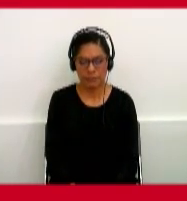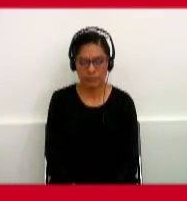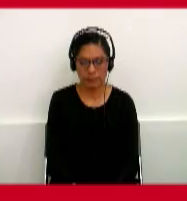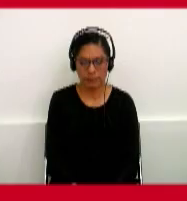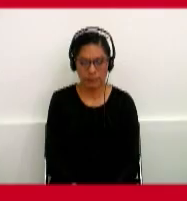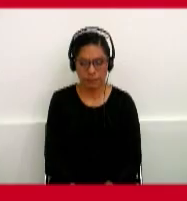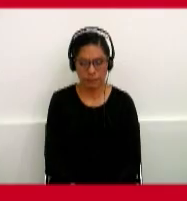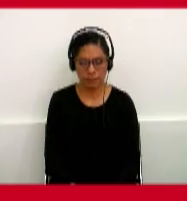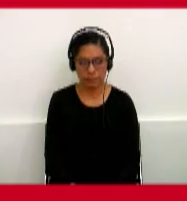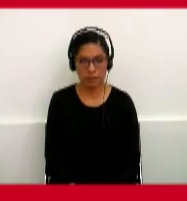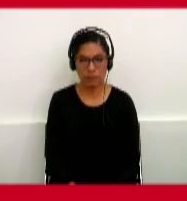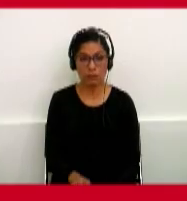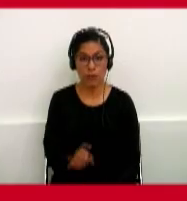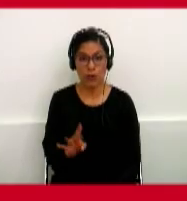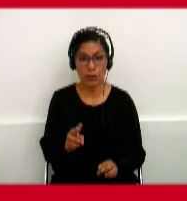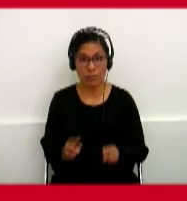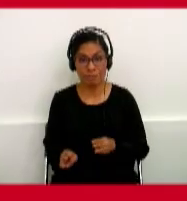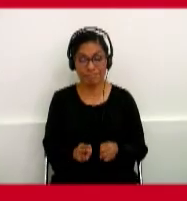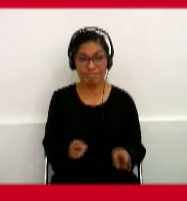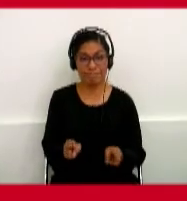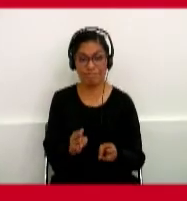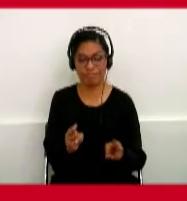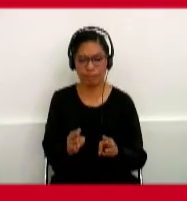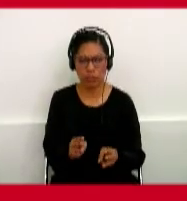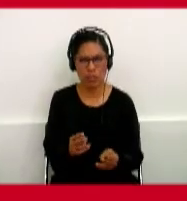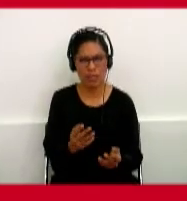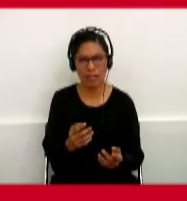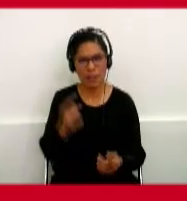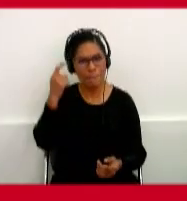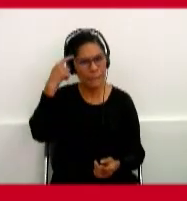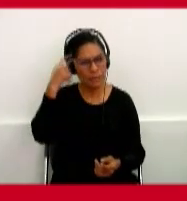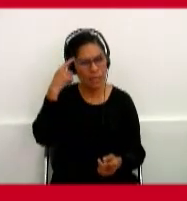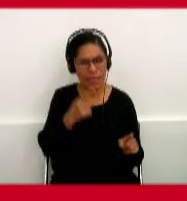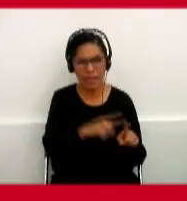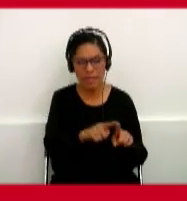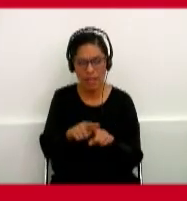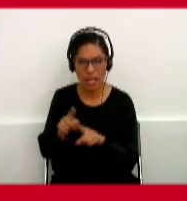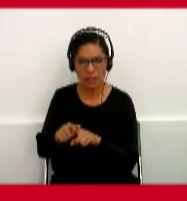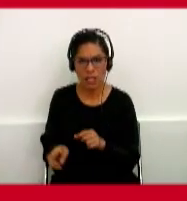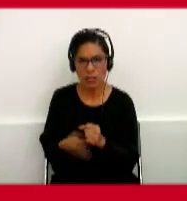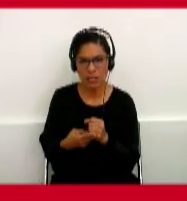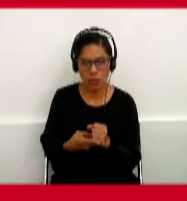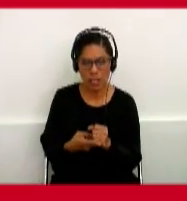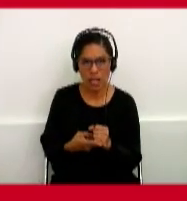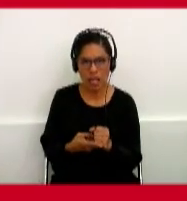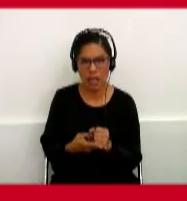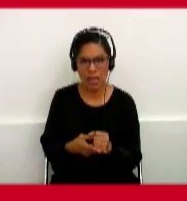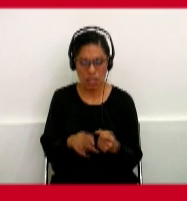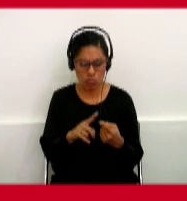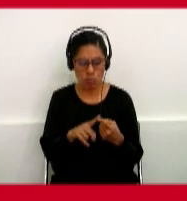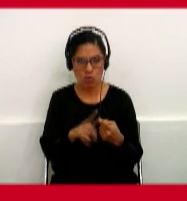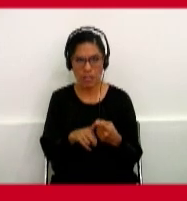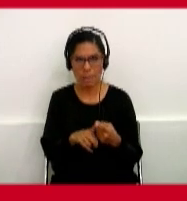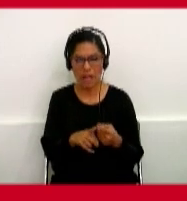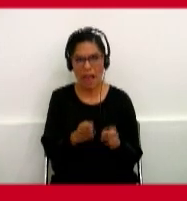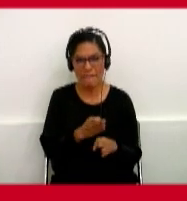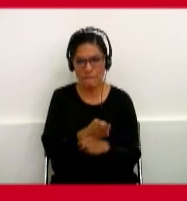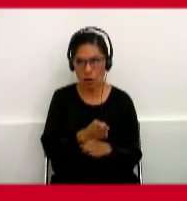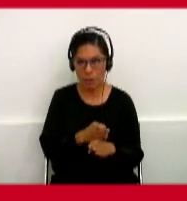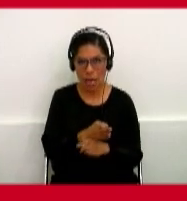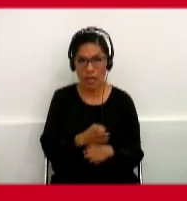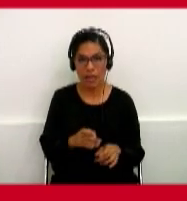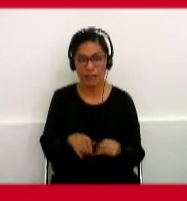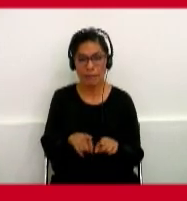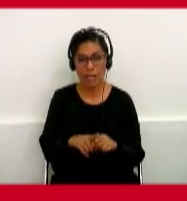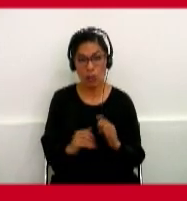Y bueno, y otro método también, si bien ya he hablado de criterios de comparación con el factor de seguridad, la forma, también hemos optado con un tipo de